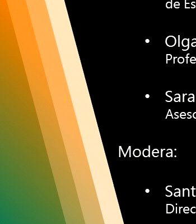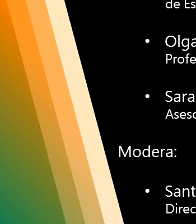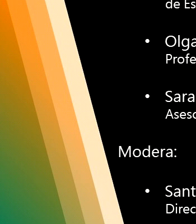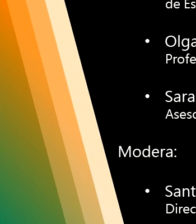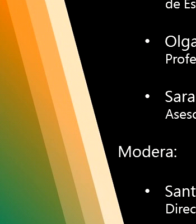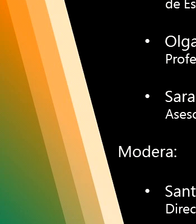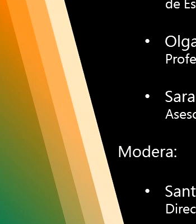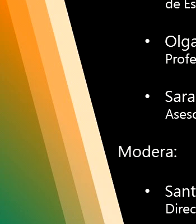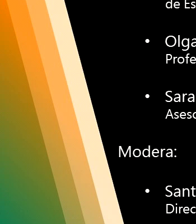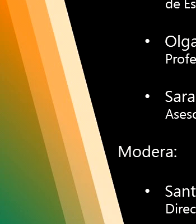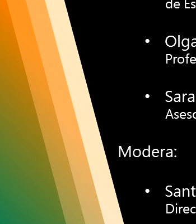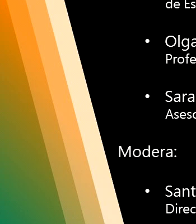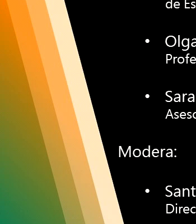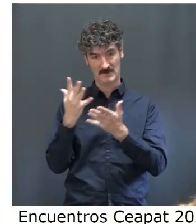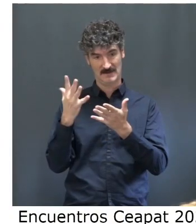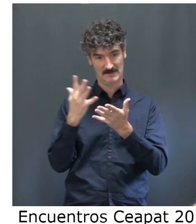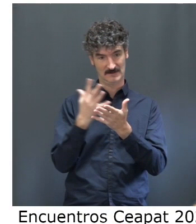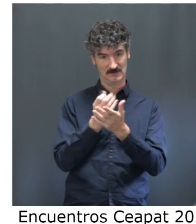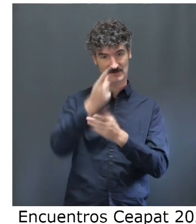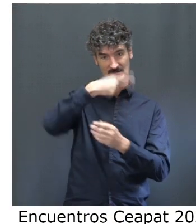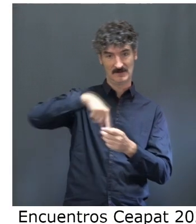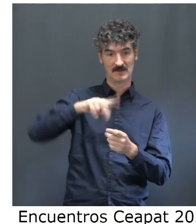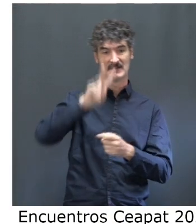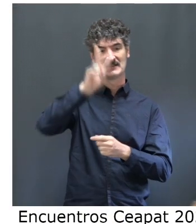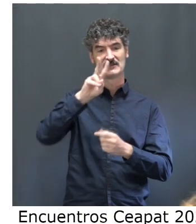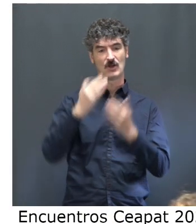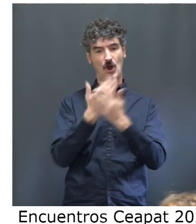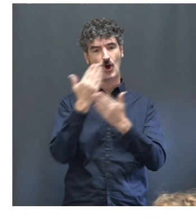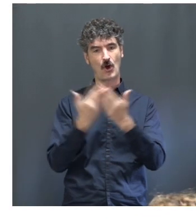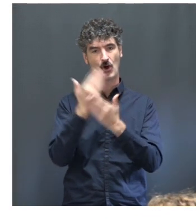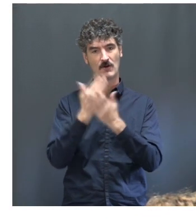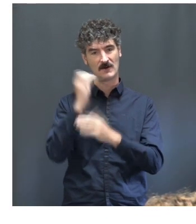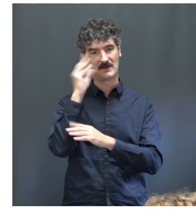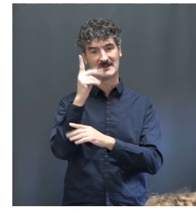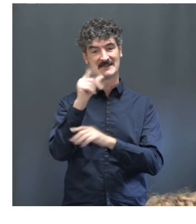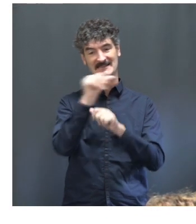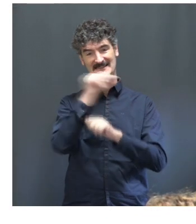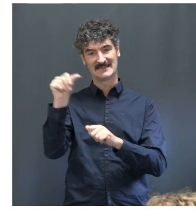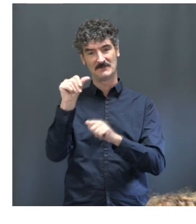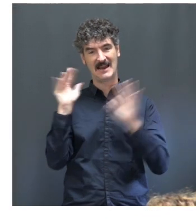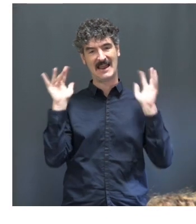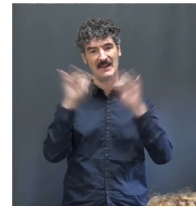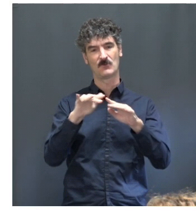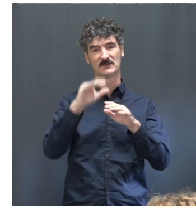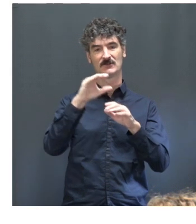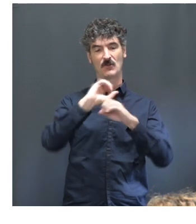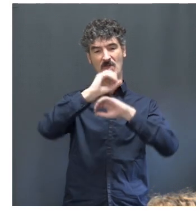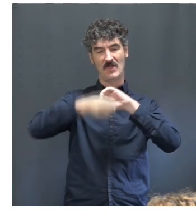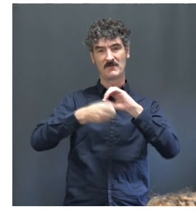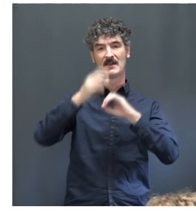Buenos días a todas y todos. Bienvenidos a la segunda jornada de la Semana de Encuentros del CEAPAT de